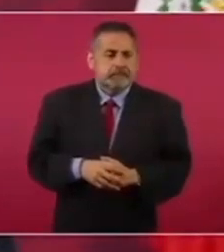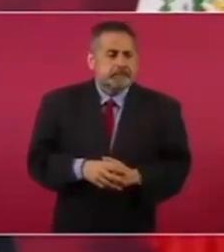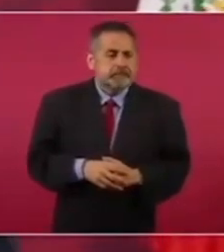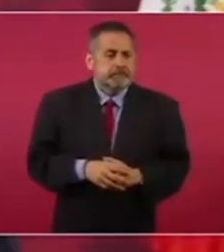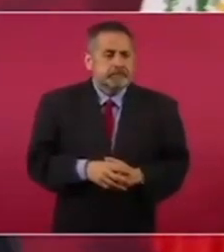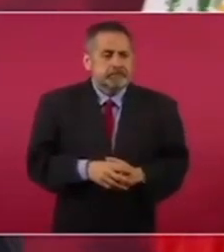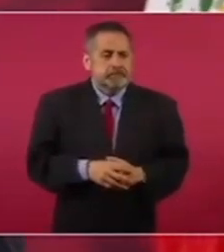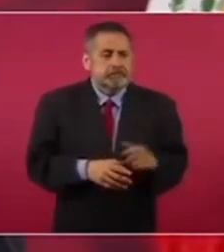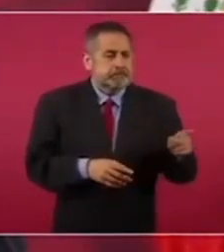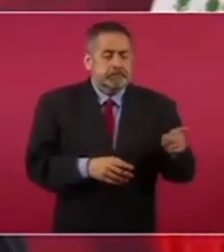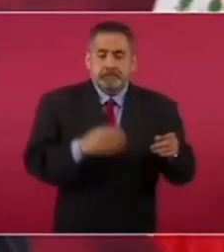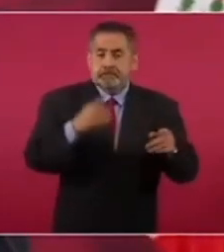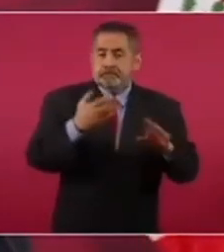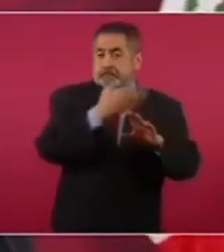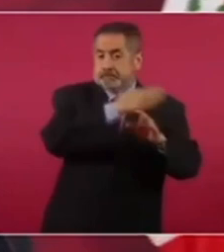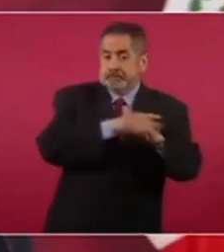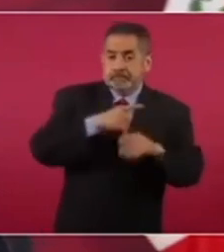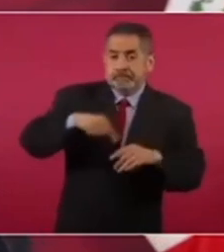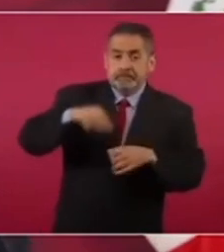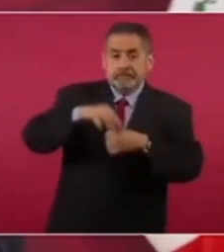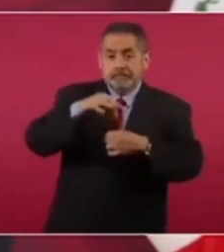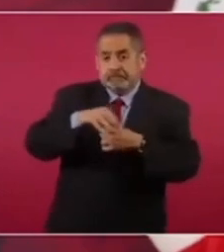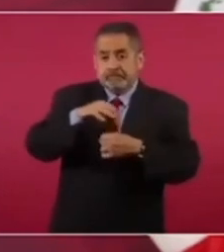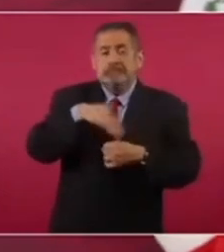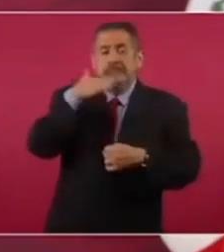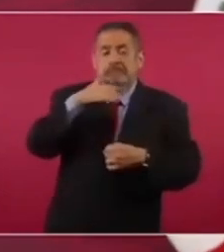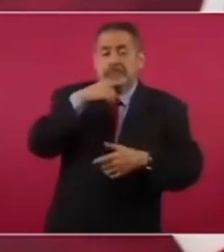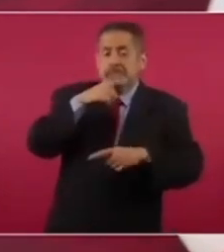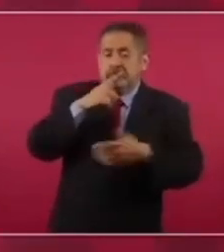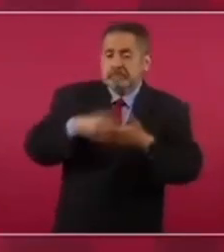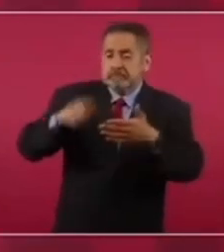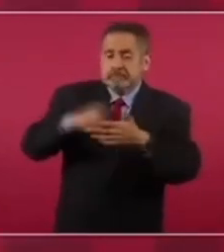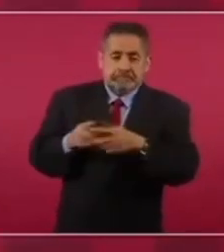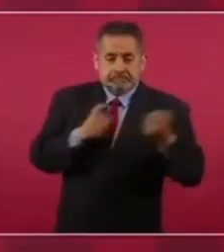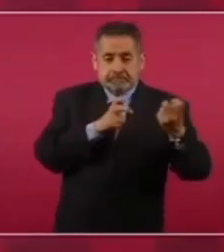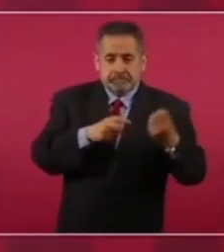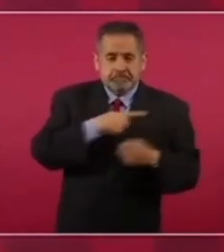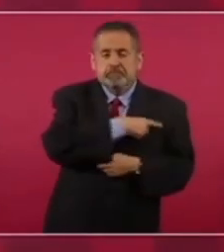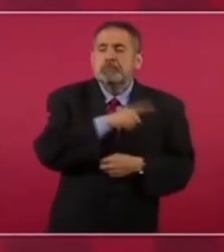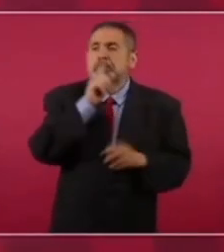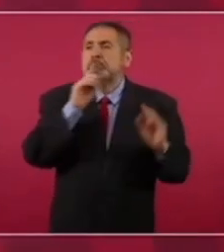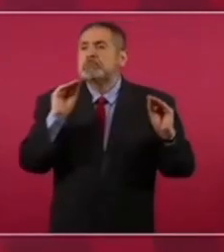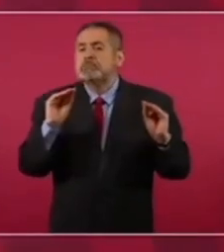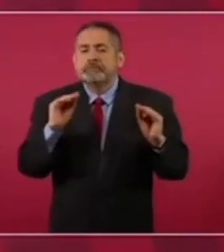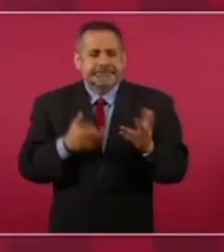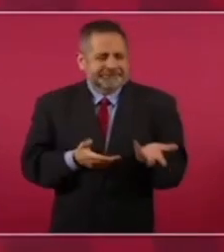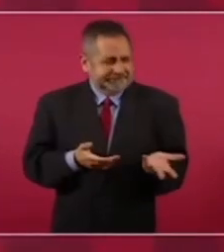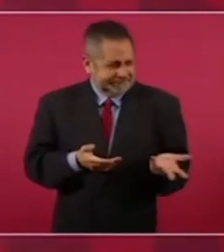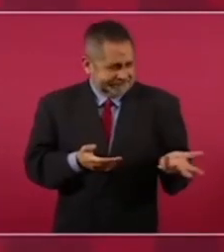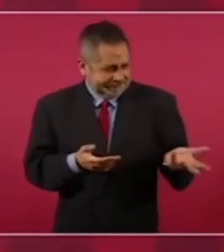cuando se cometieron fraudes electorales. Sin embargo,